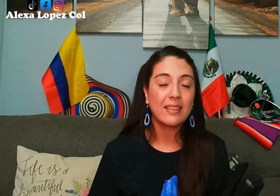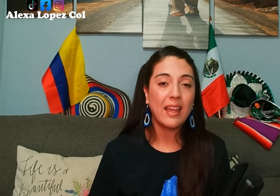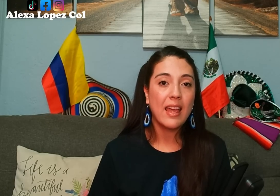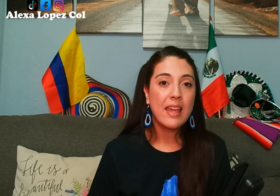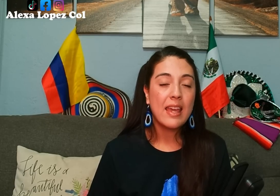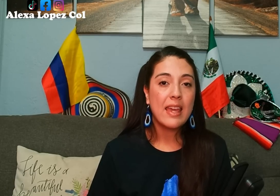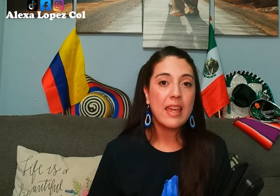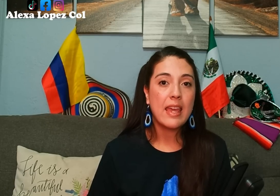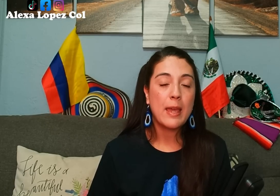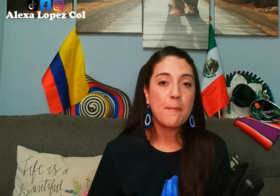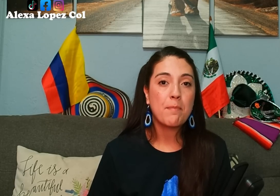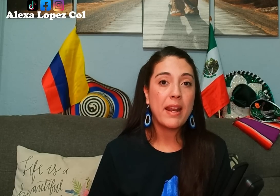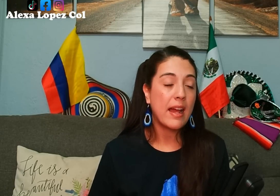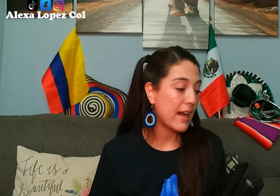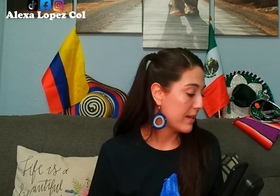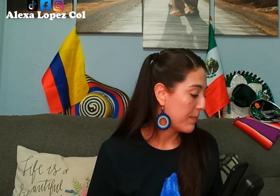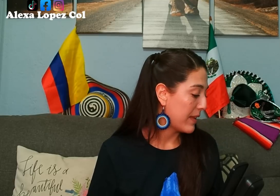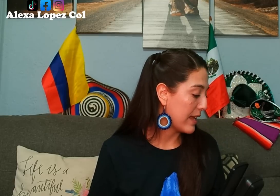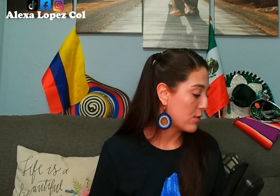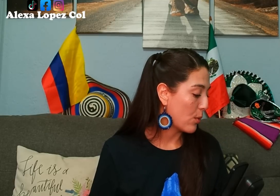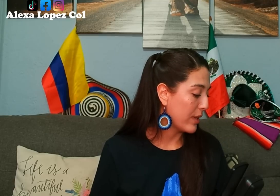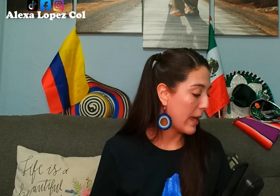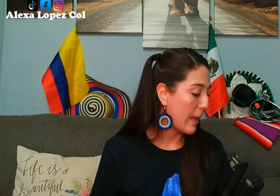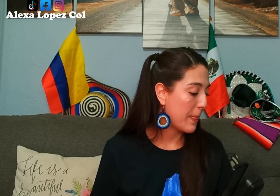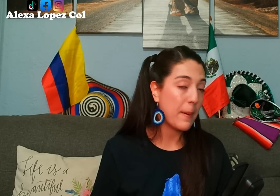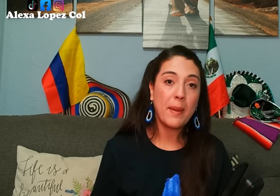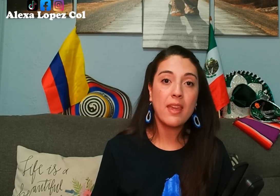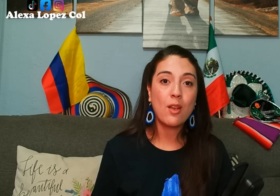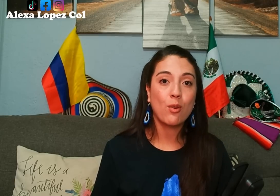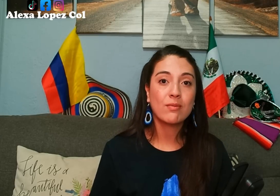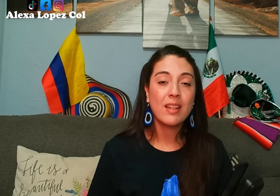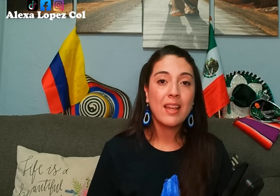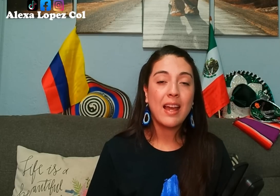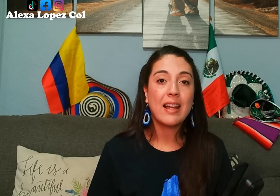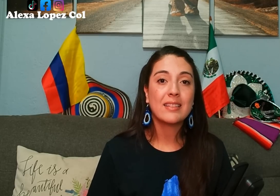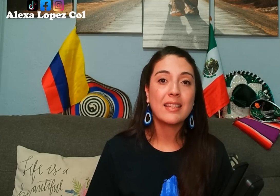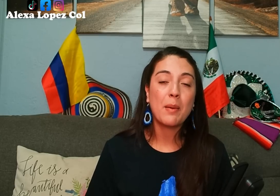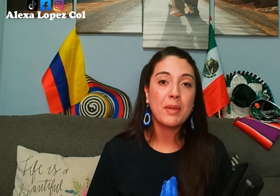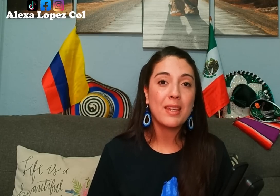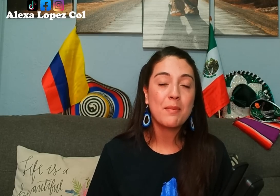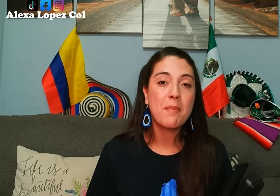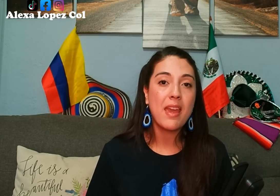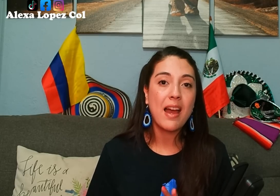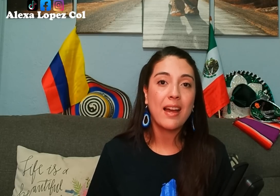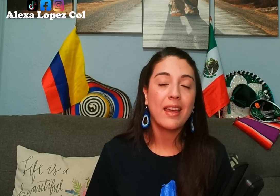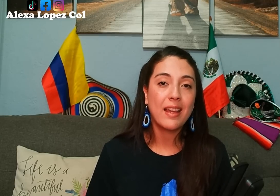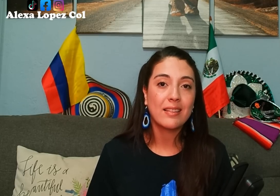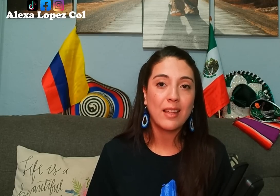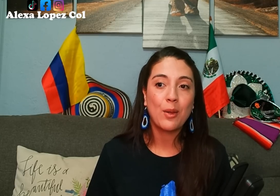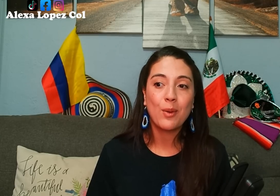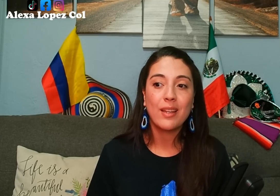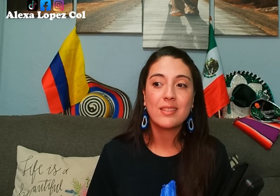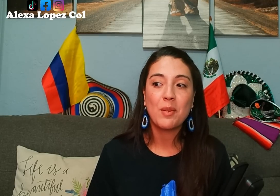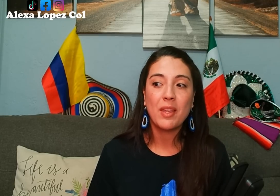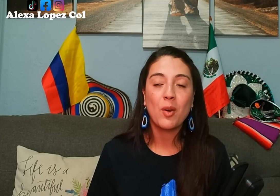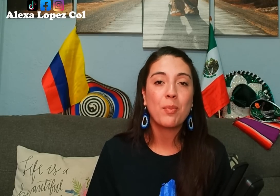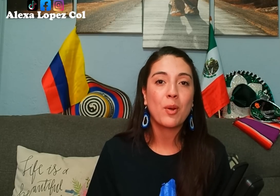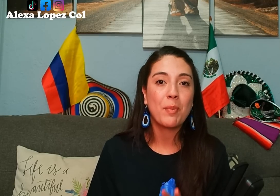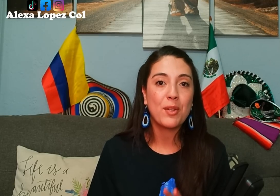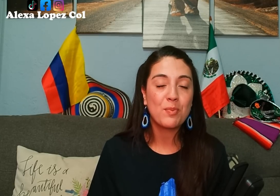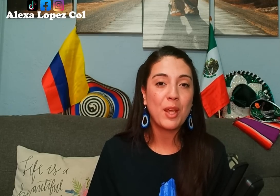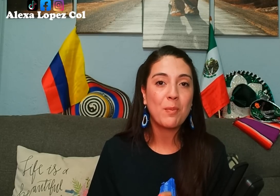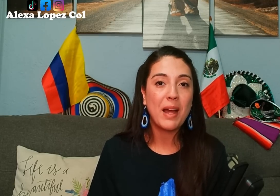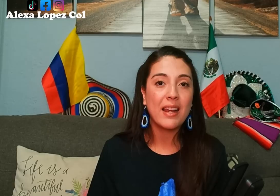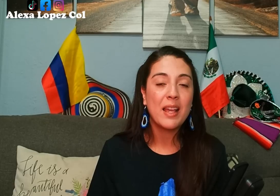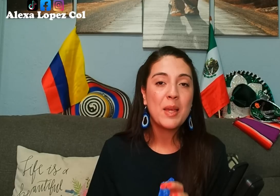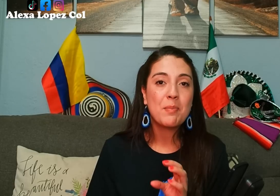el arte para la historia de México. Así que a mí me ha encantado este video, por lo